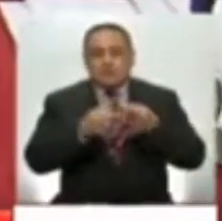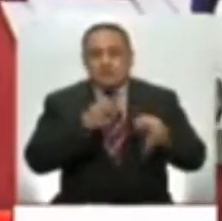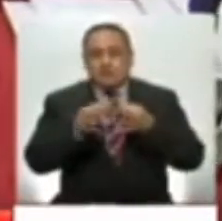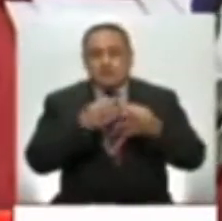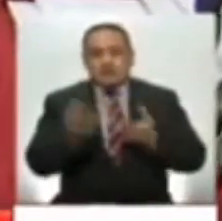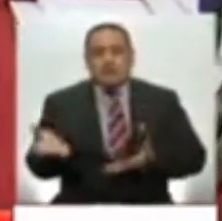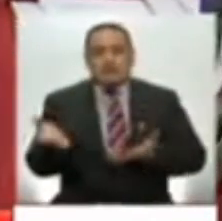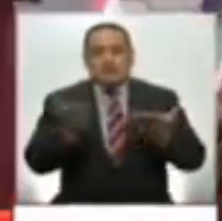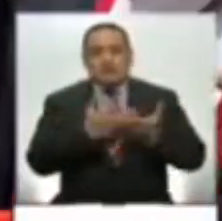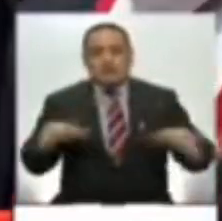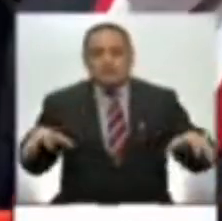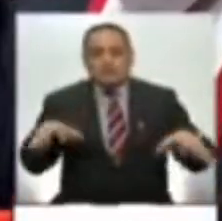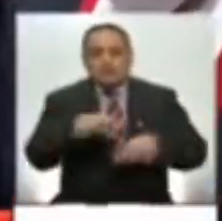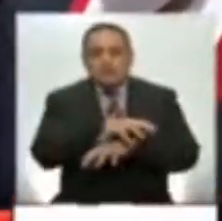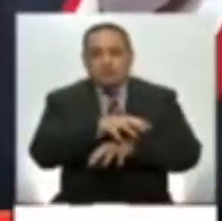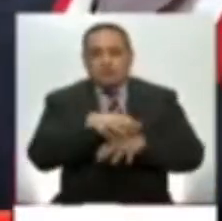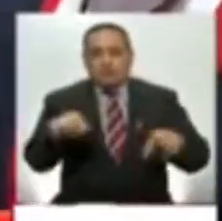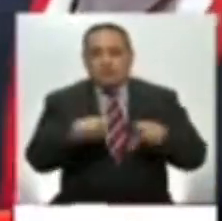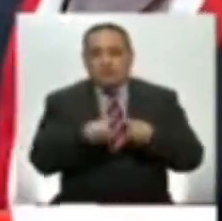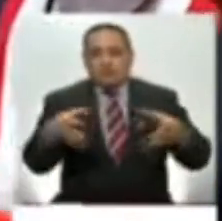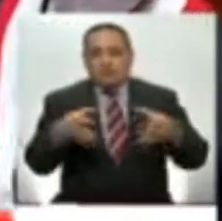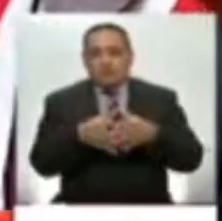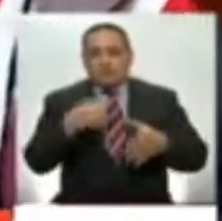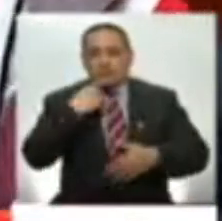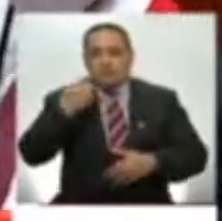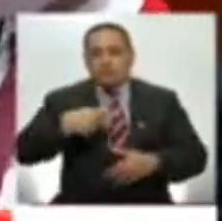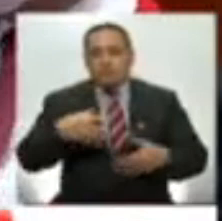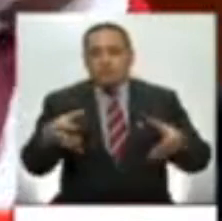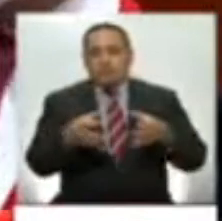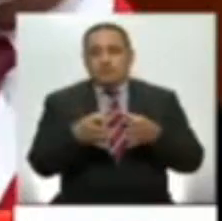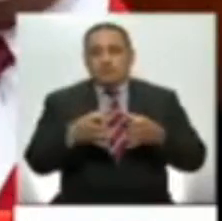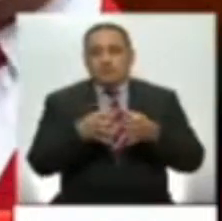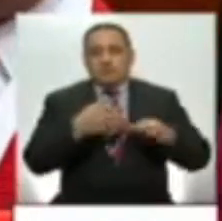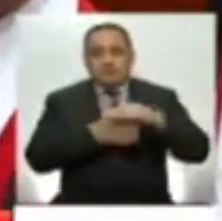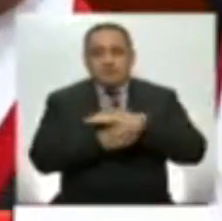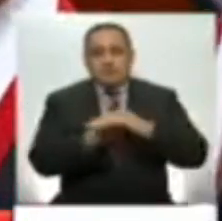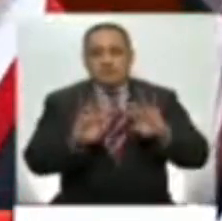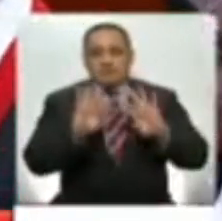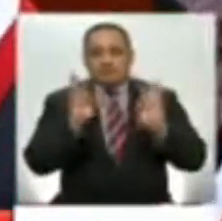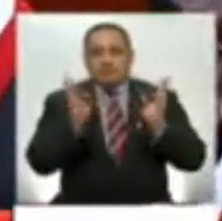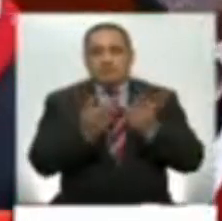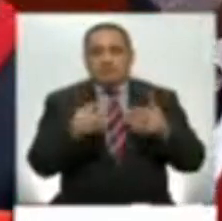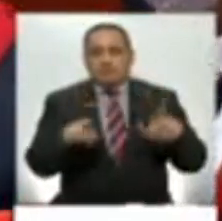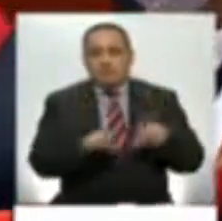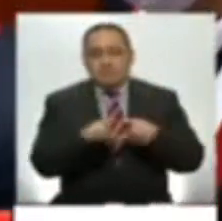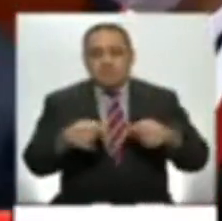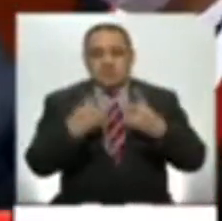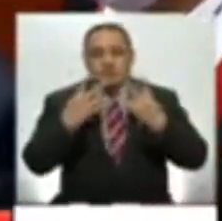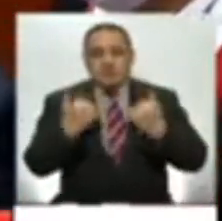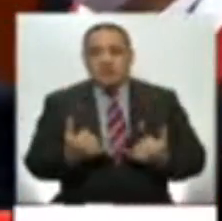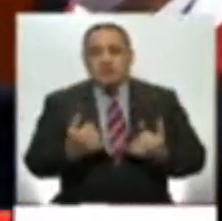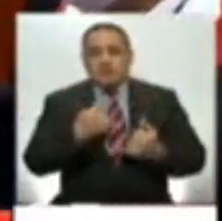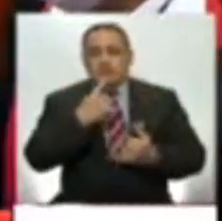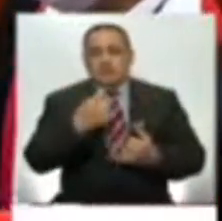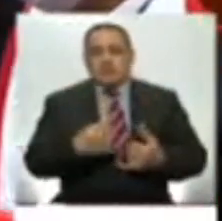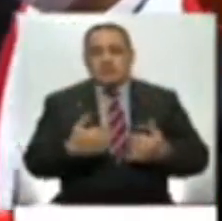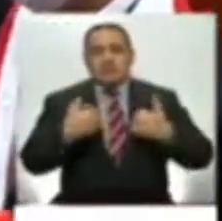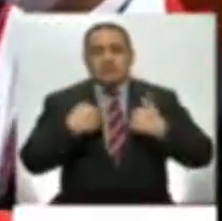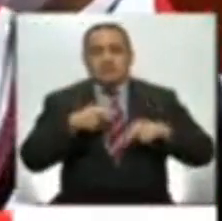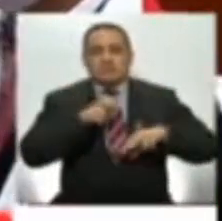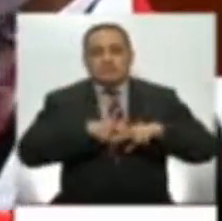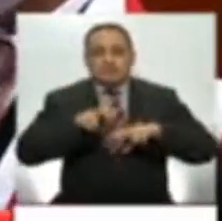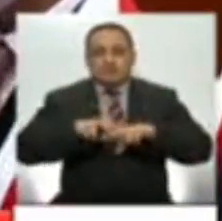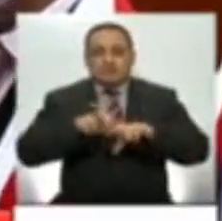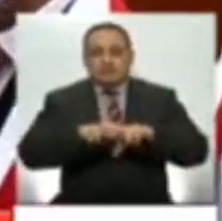la invitación a este segundo grupo al hemiciclo principal. Se ve ya que están ingresando, están ocupando sus